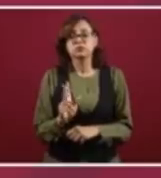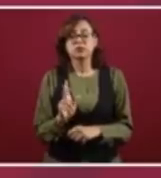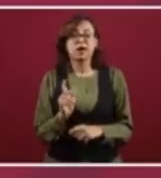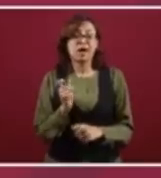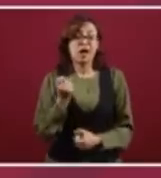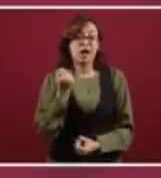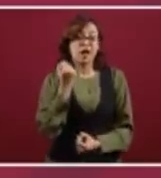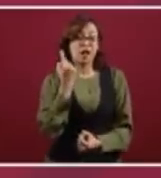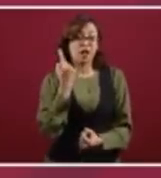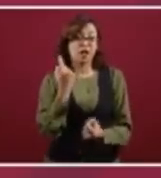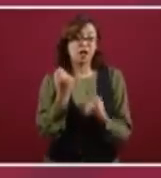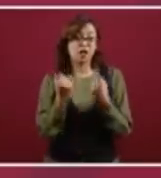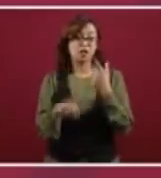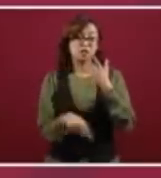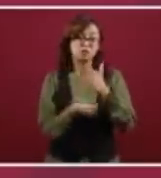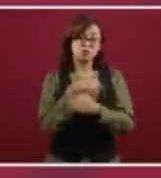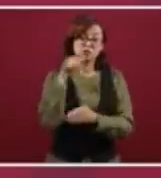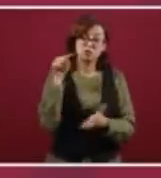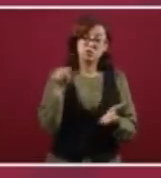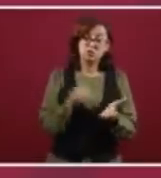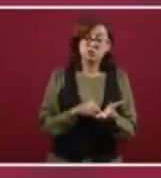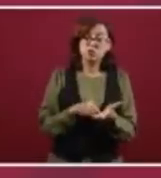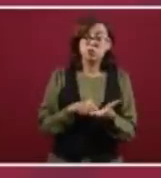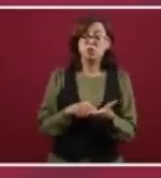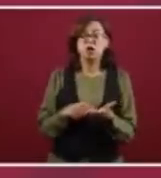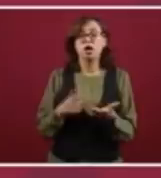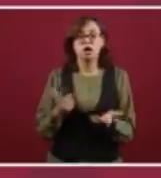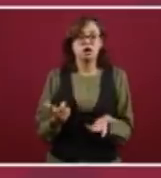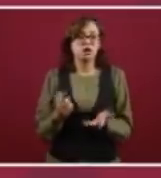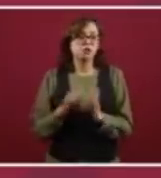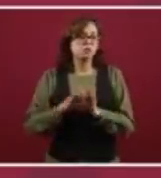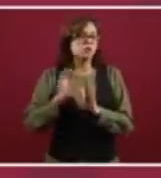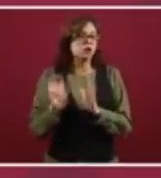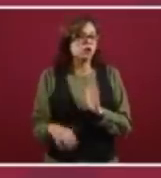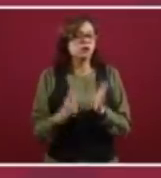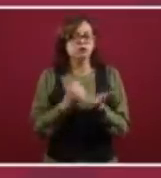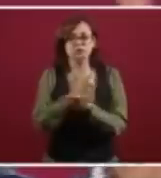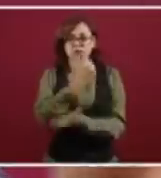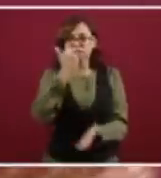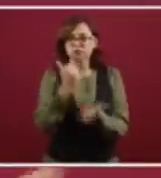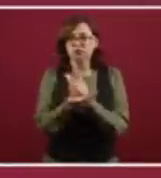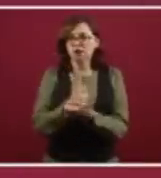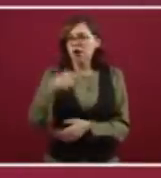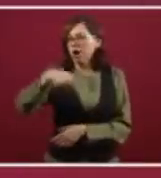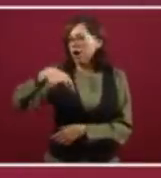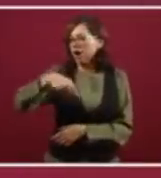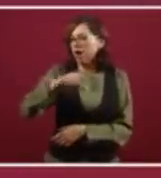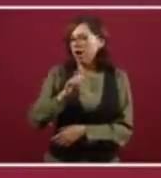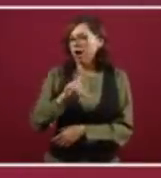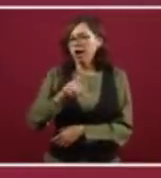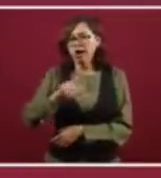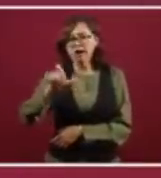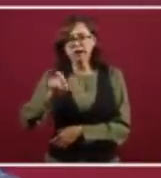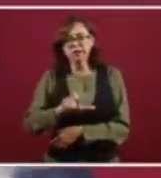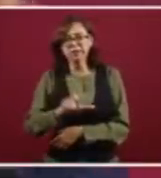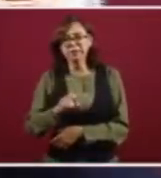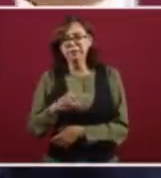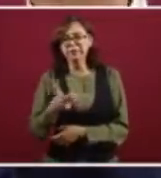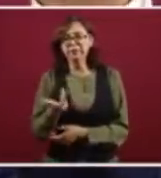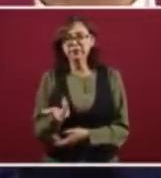regiones, en las ciudades, por ejemplo, aquí en la Ciudad de México,